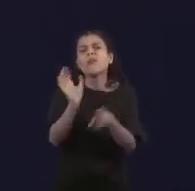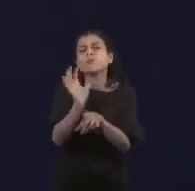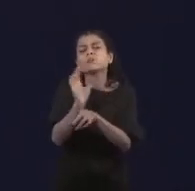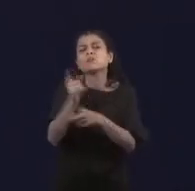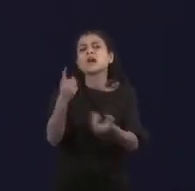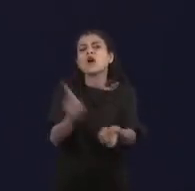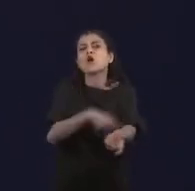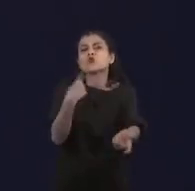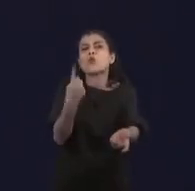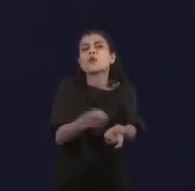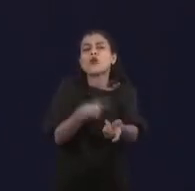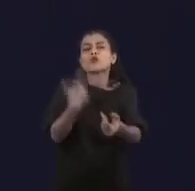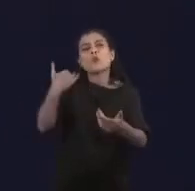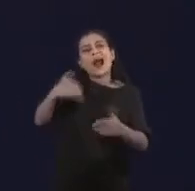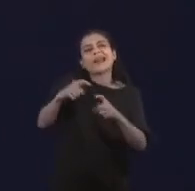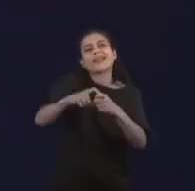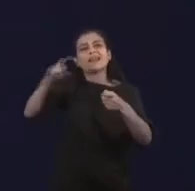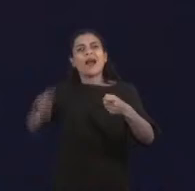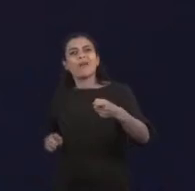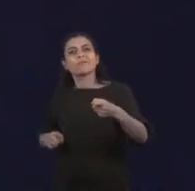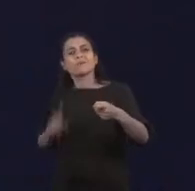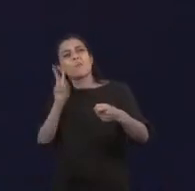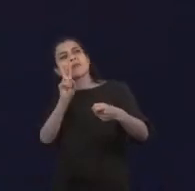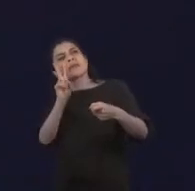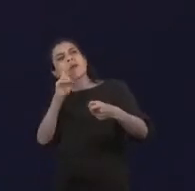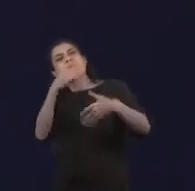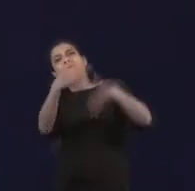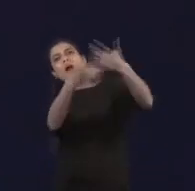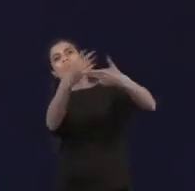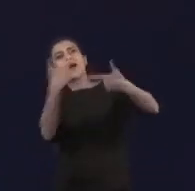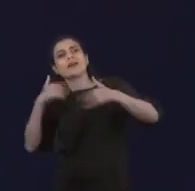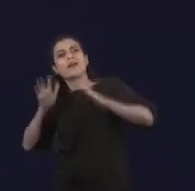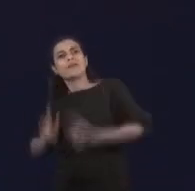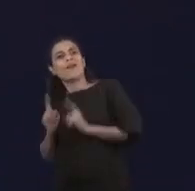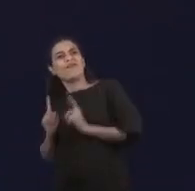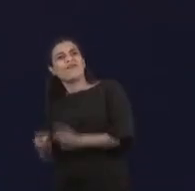a verlo de lejos, o ahí por un camino, si se quiere,